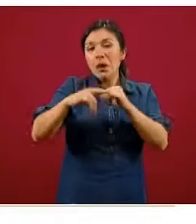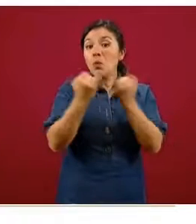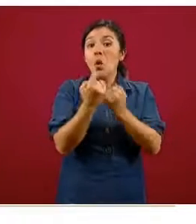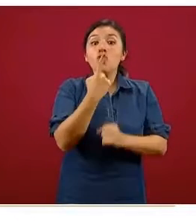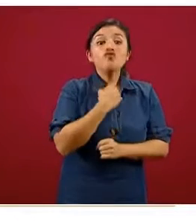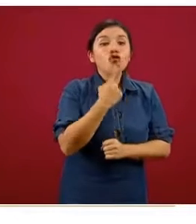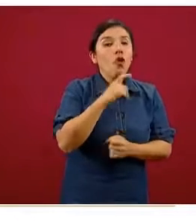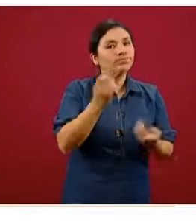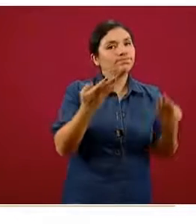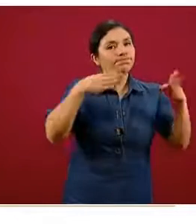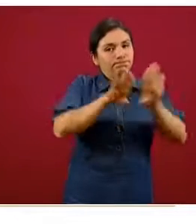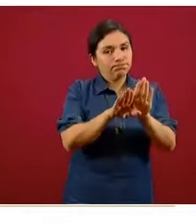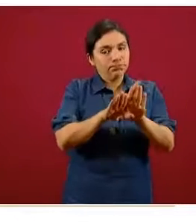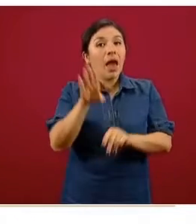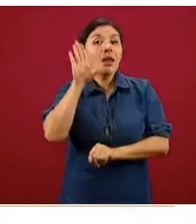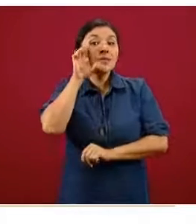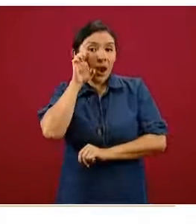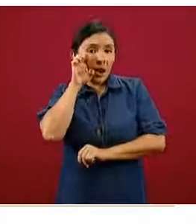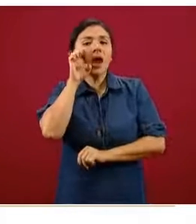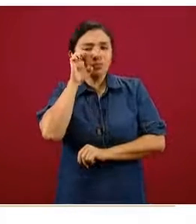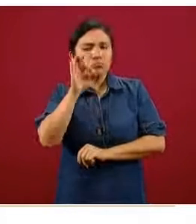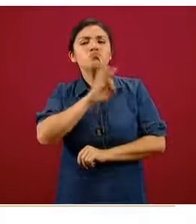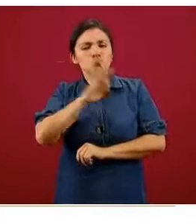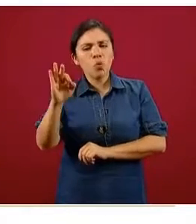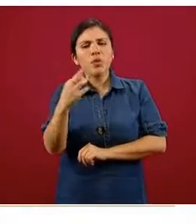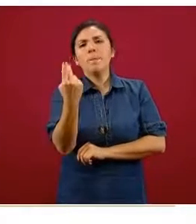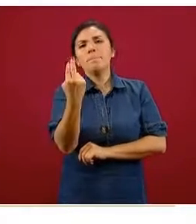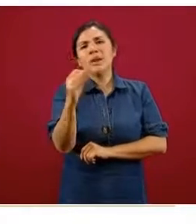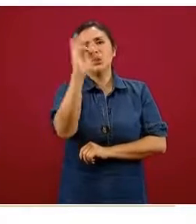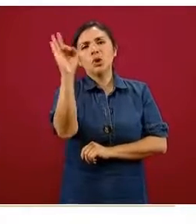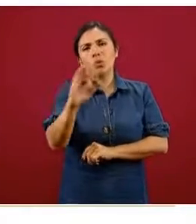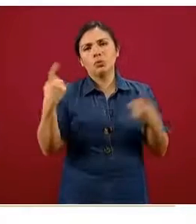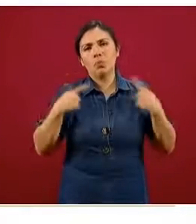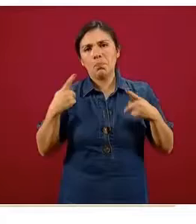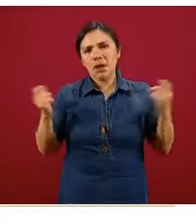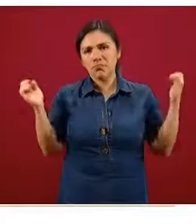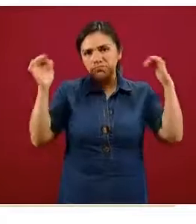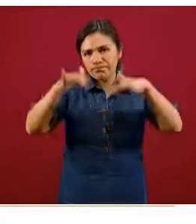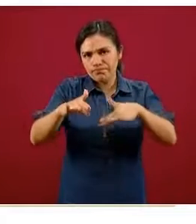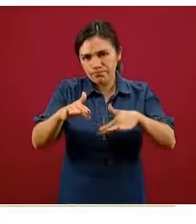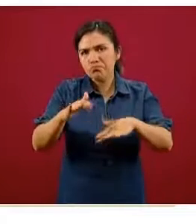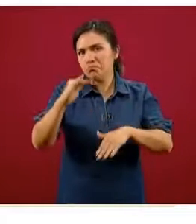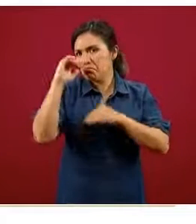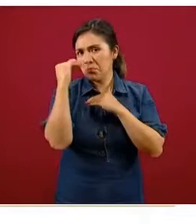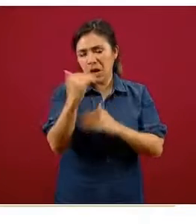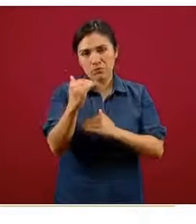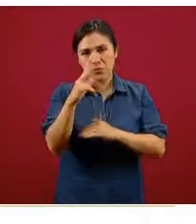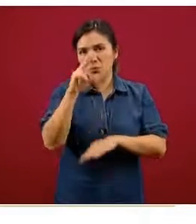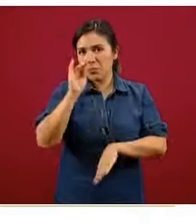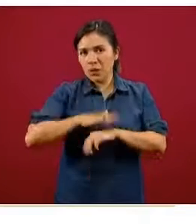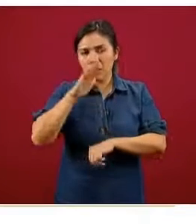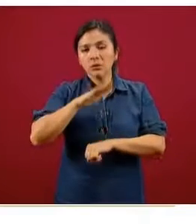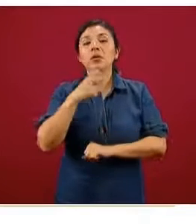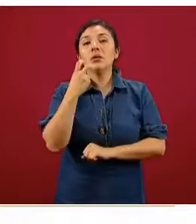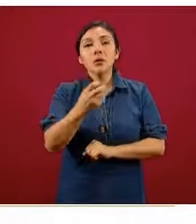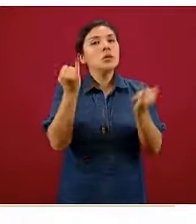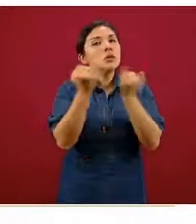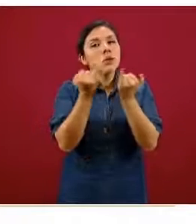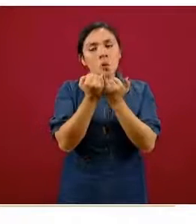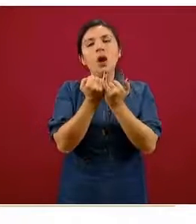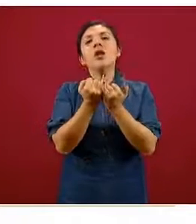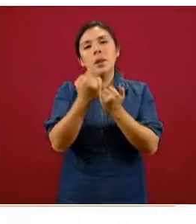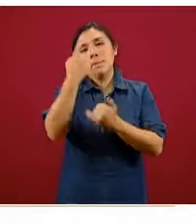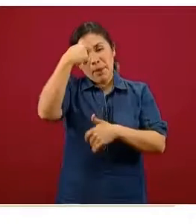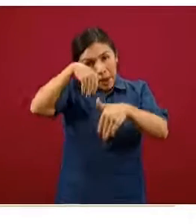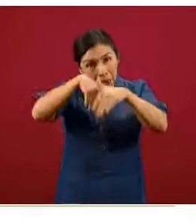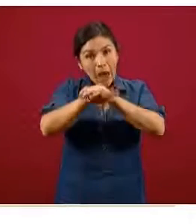semáforo rojo están cerrados, en naranja pueden aperturar con un aforo de un 25%, que igualmente